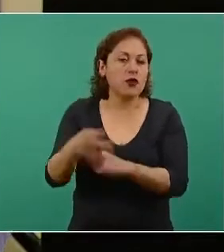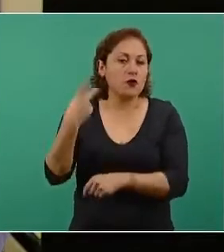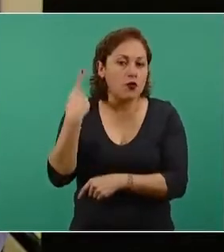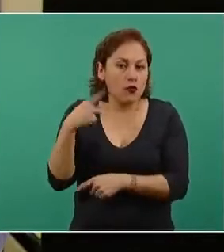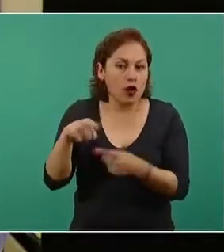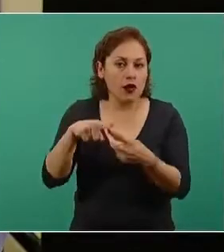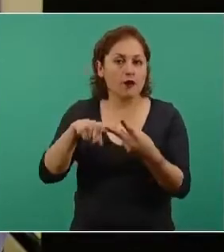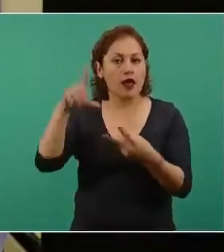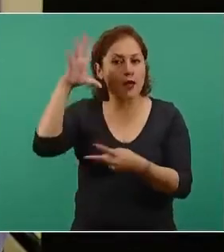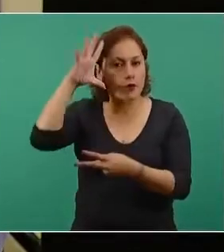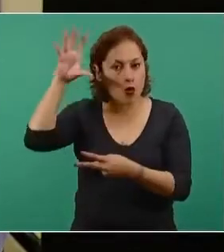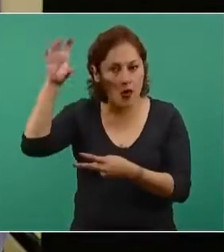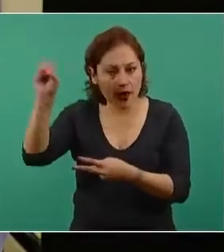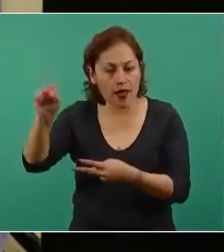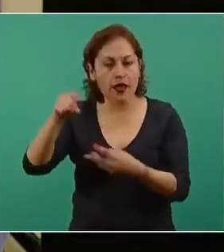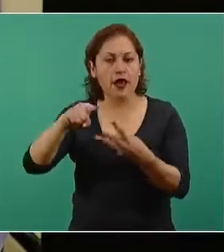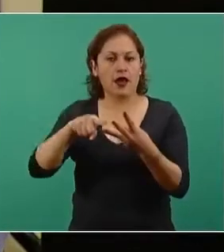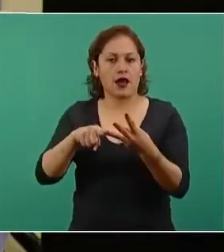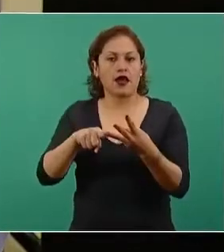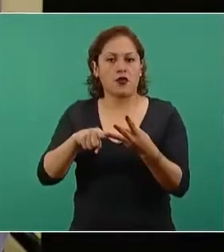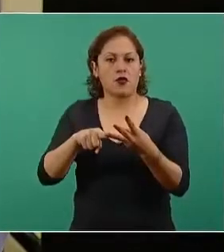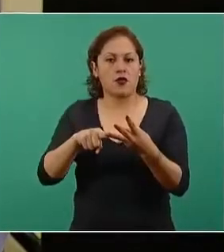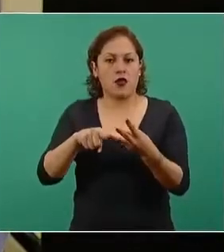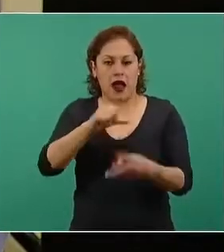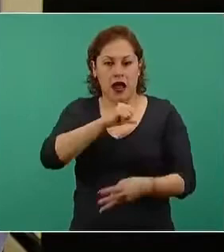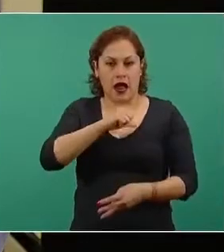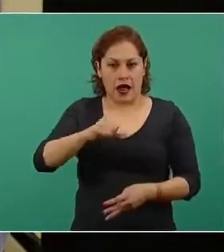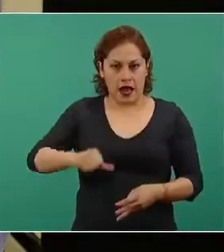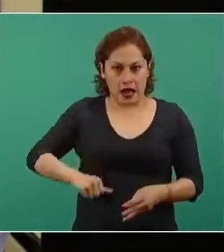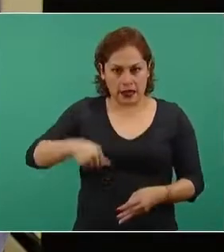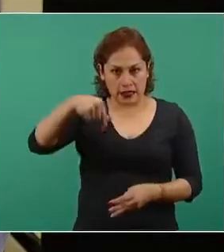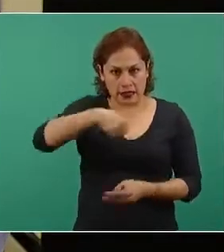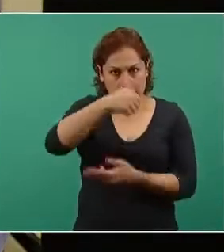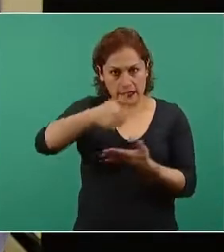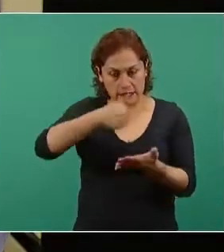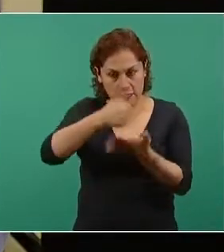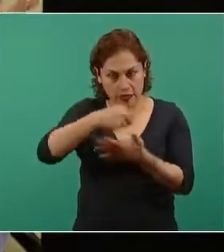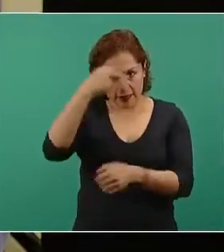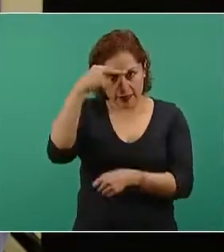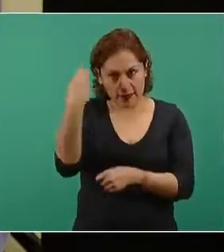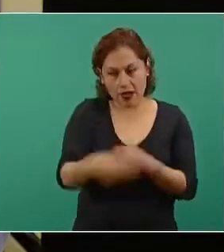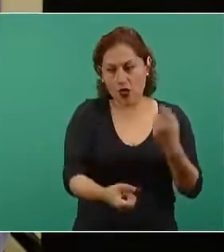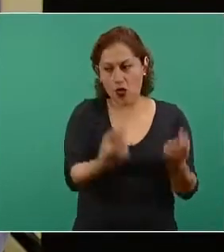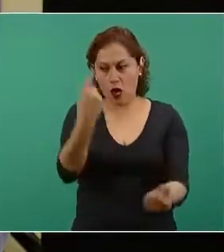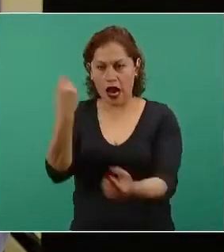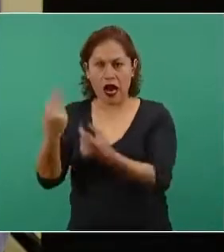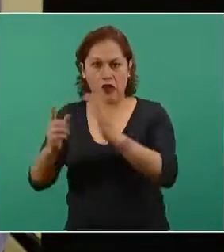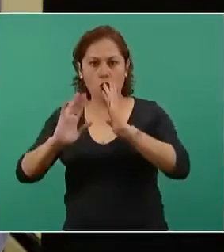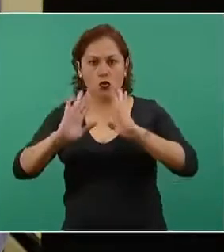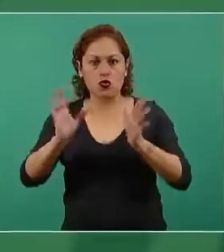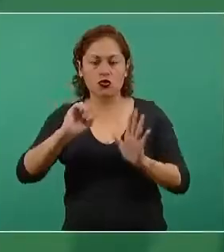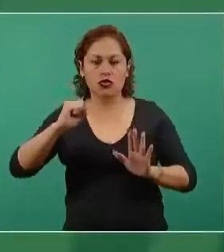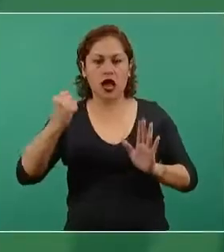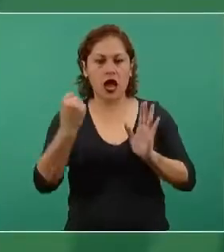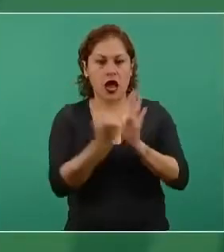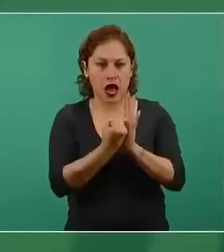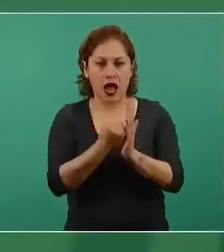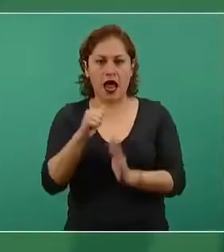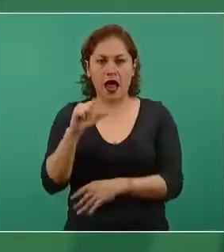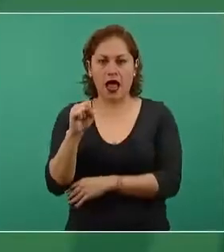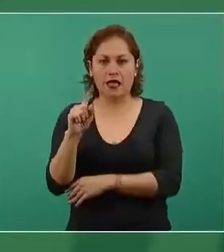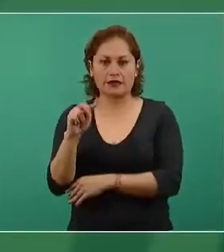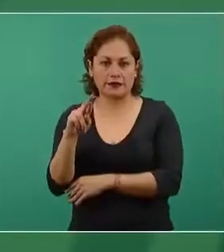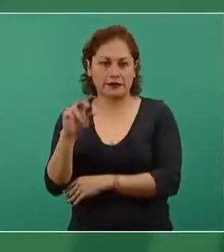Por ejemplo, las personas de las primeras delegaciones que vacunaron en la Ciudad de México, que usaron la vacuna de AstraZeneca, pues tampoco tienen una fecha